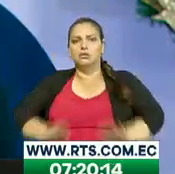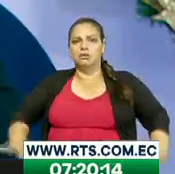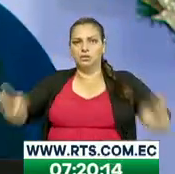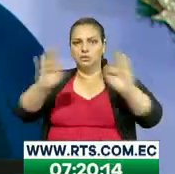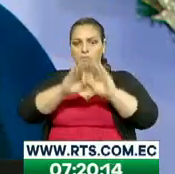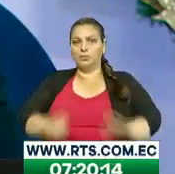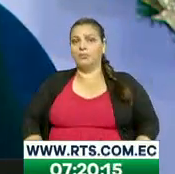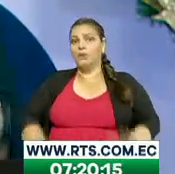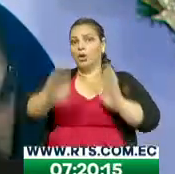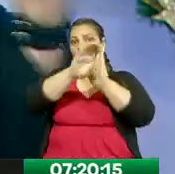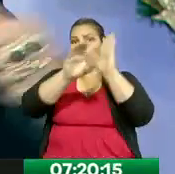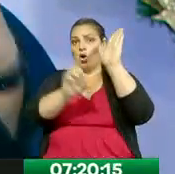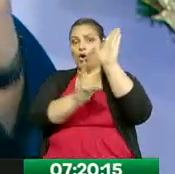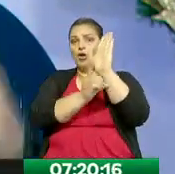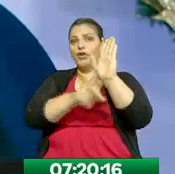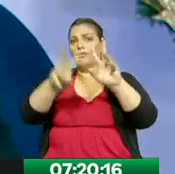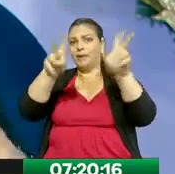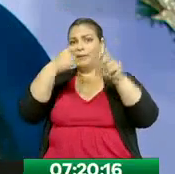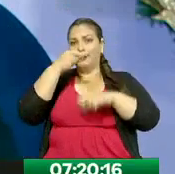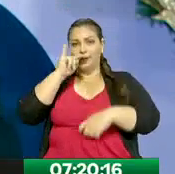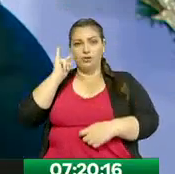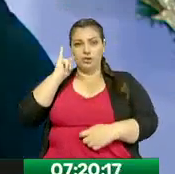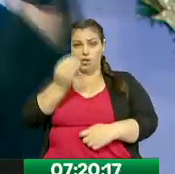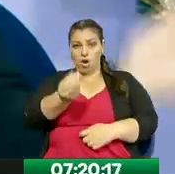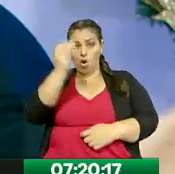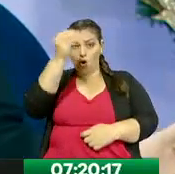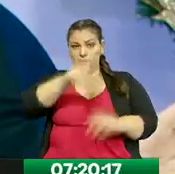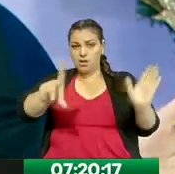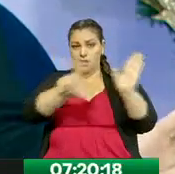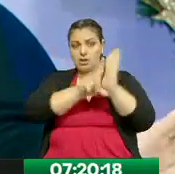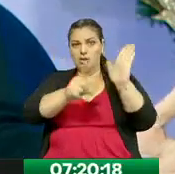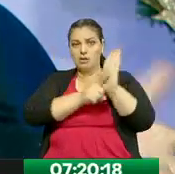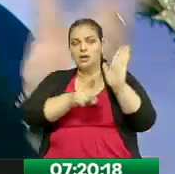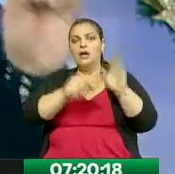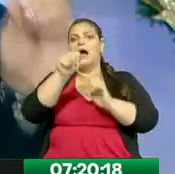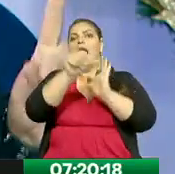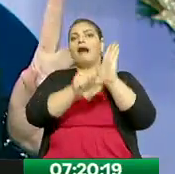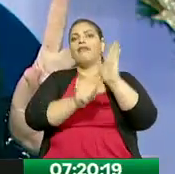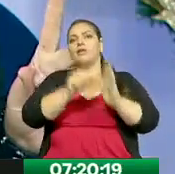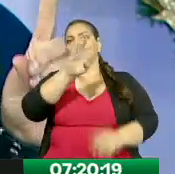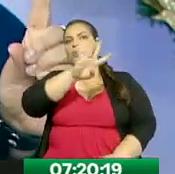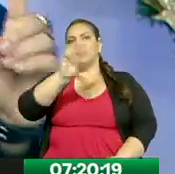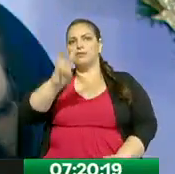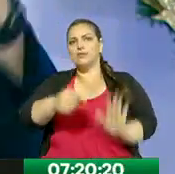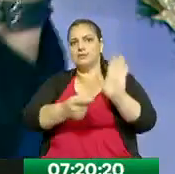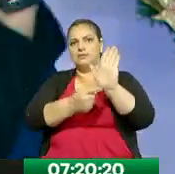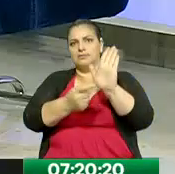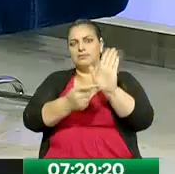y Adolescencia, toda persona que conociere de abuso tiene 48 horas para denunciar.